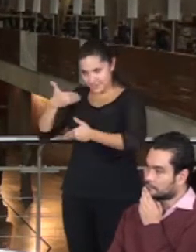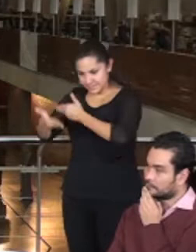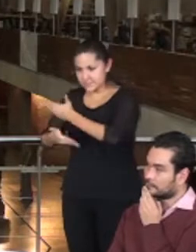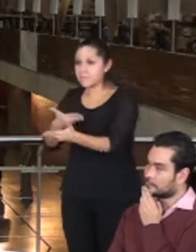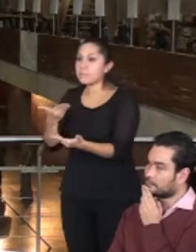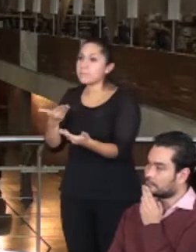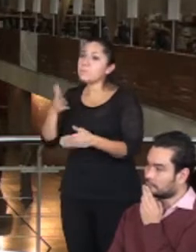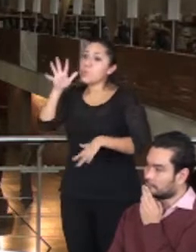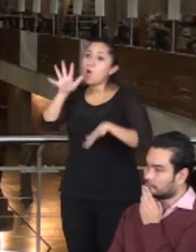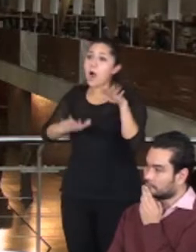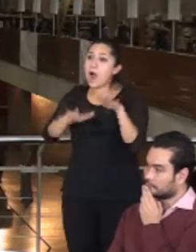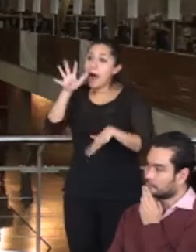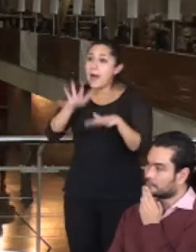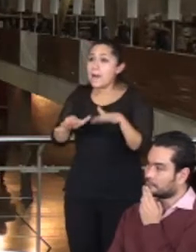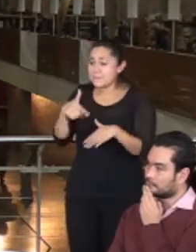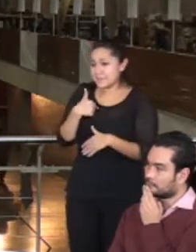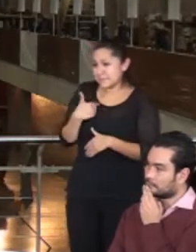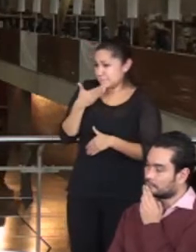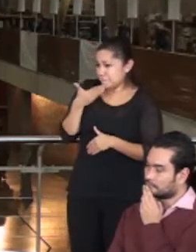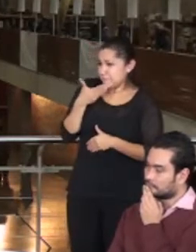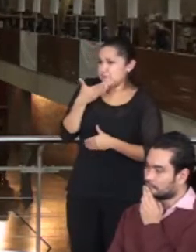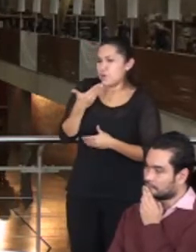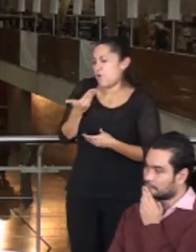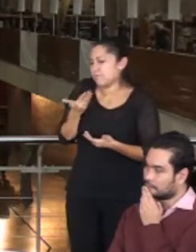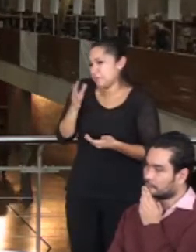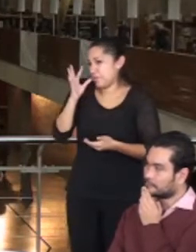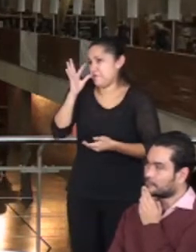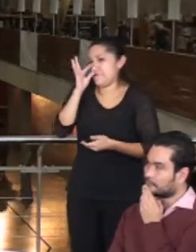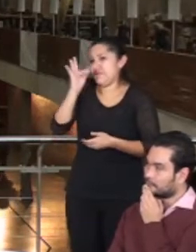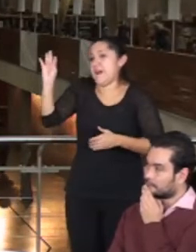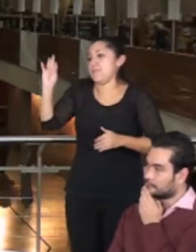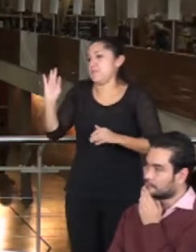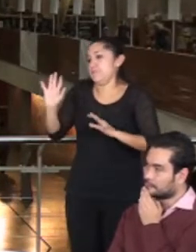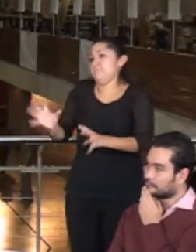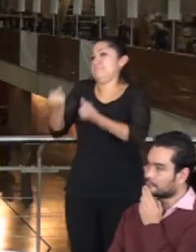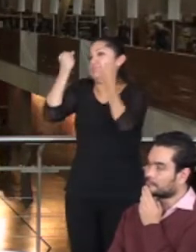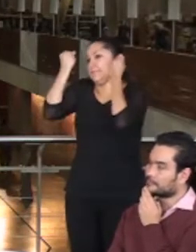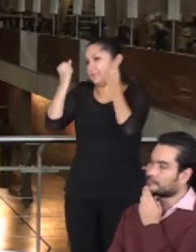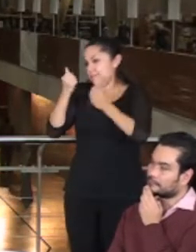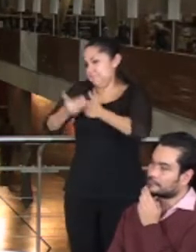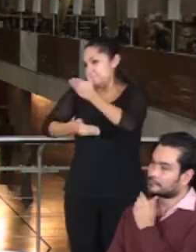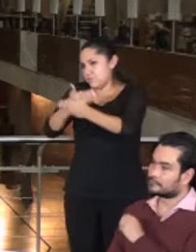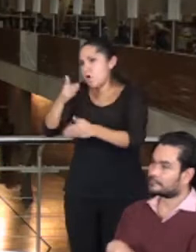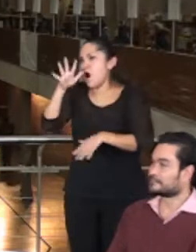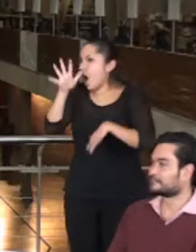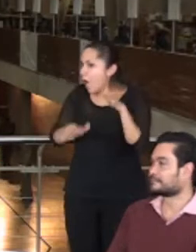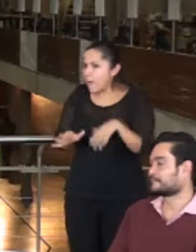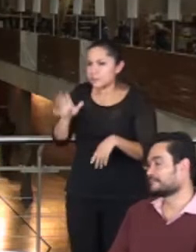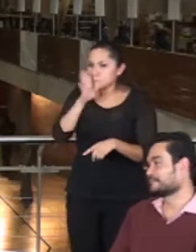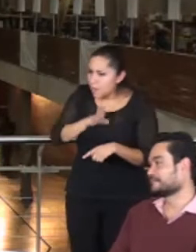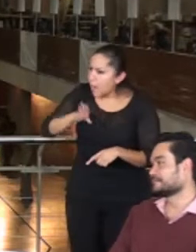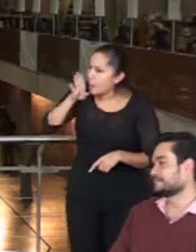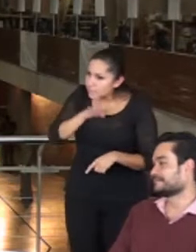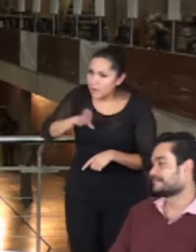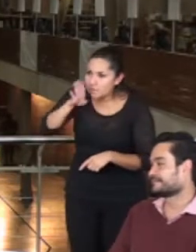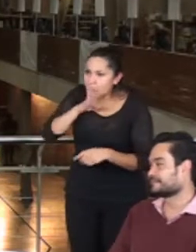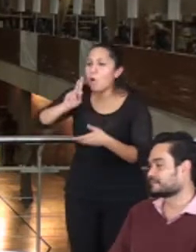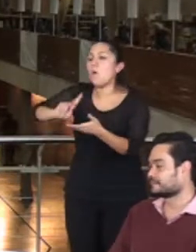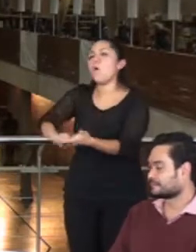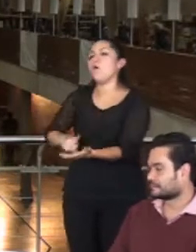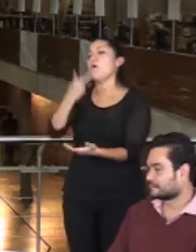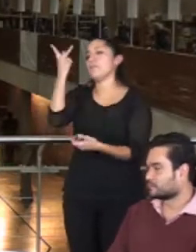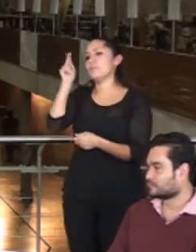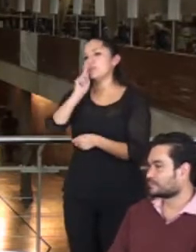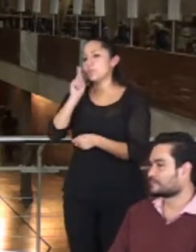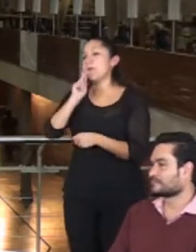pasamos de panzazo que otras tuvimos que hacer varios exámenes extraordinarios y que muchos de estos objetivos